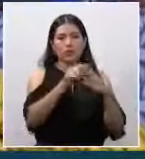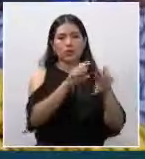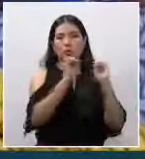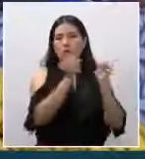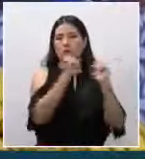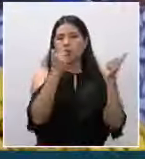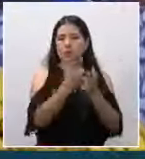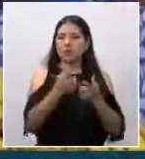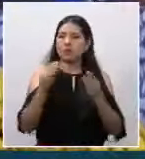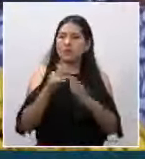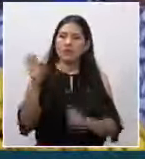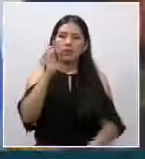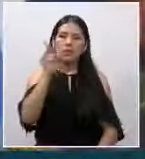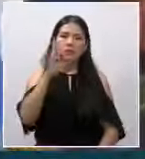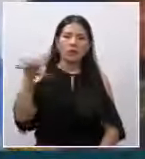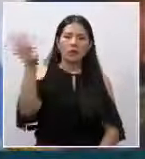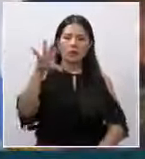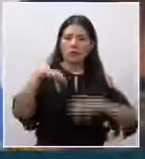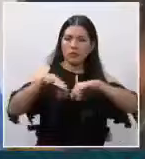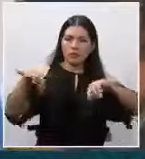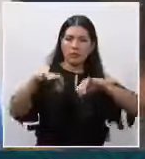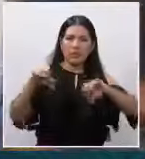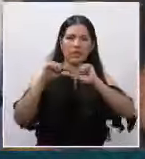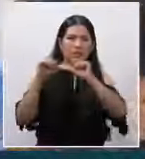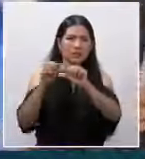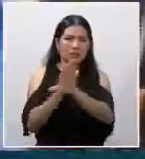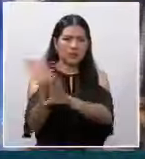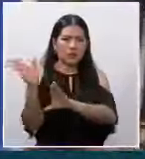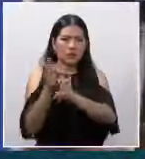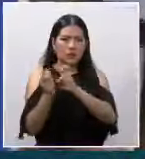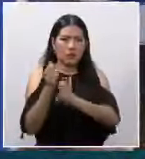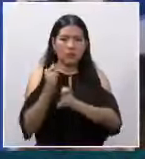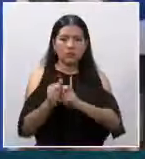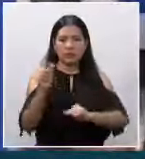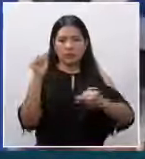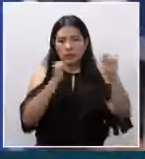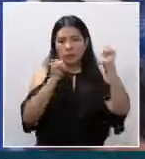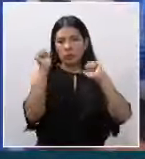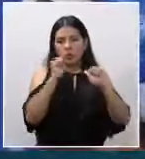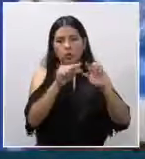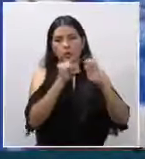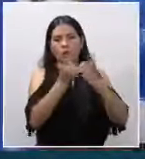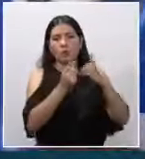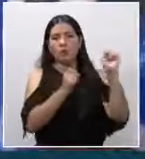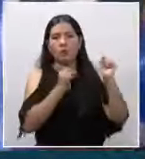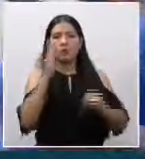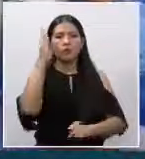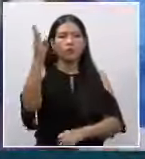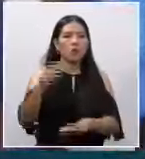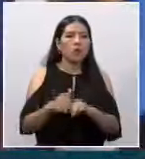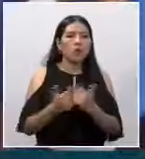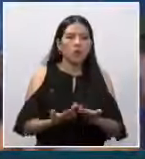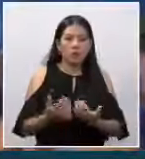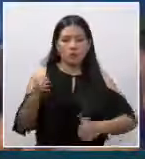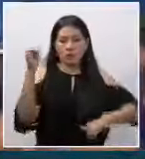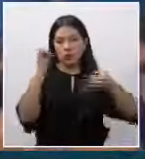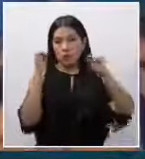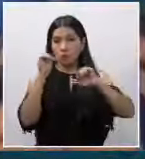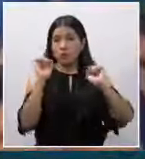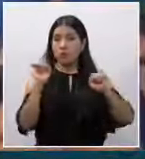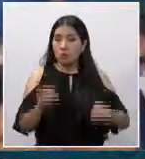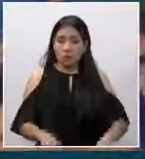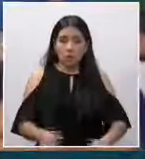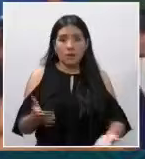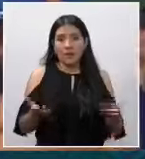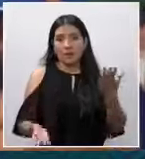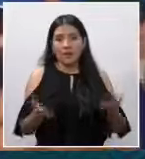Evo Morales y su entorno continúan generando una incertidumbre en la militancia del MAS y PCP, el cual podría llegar